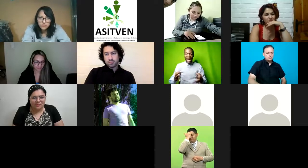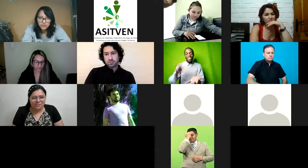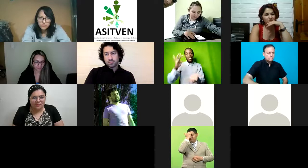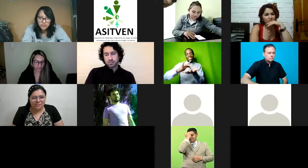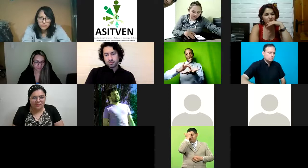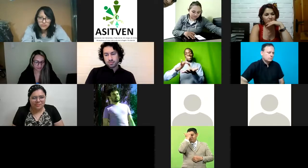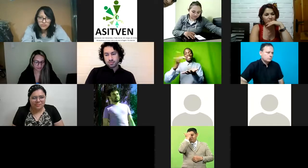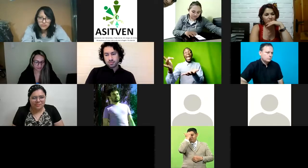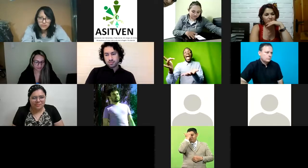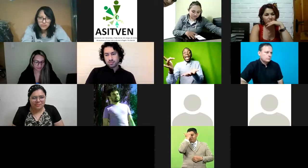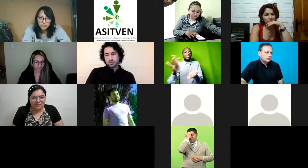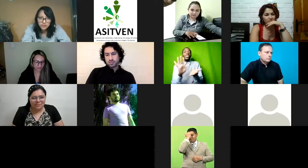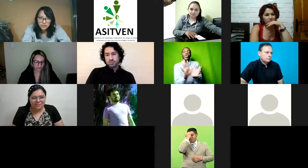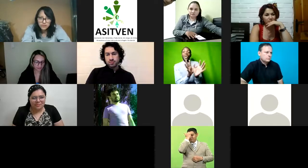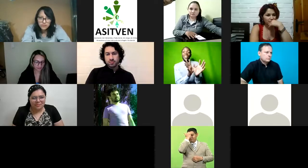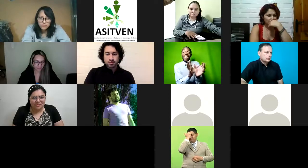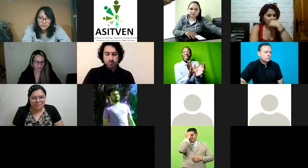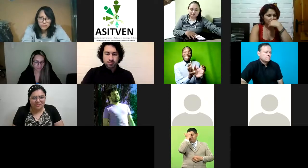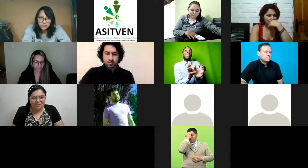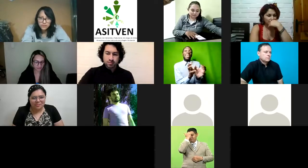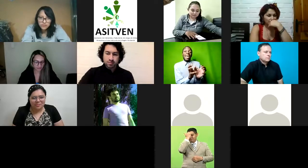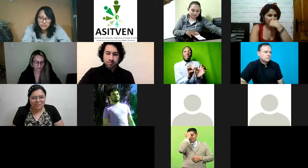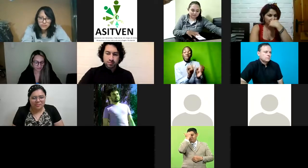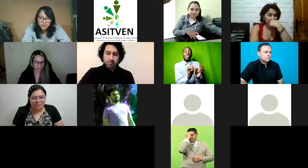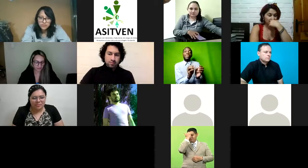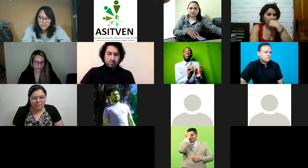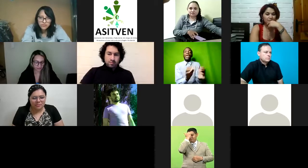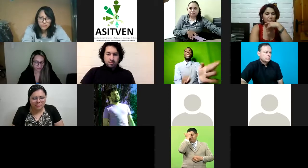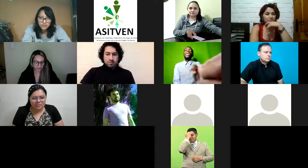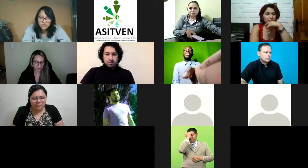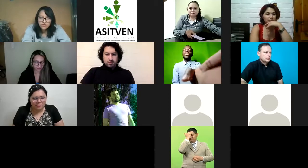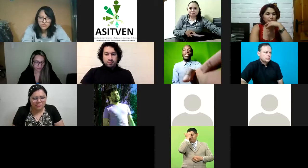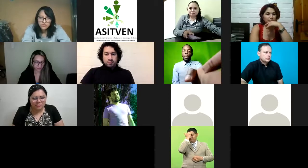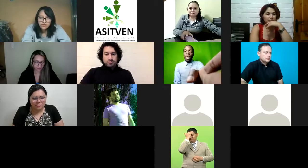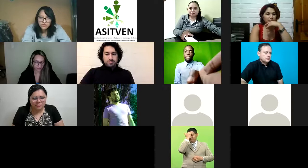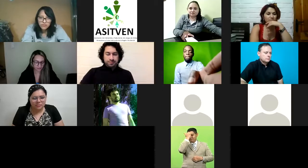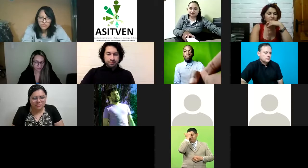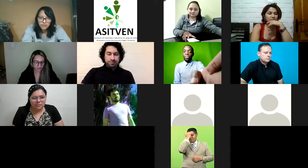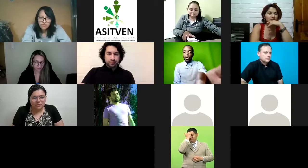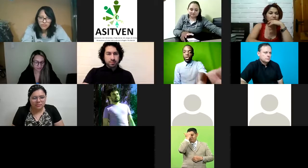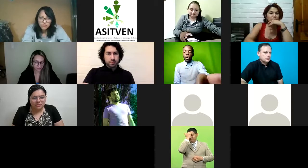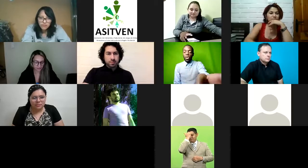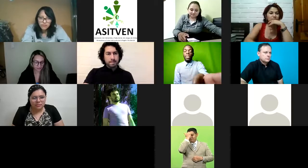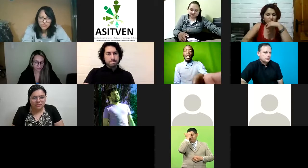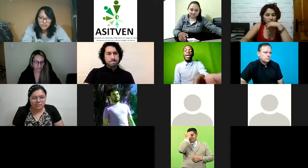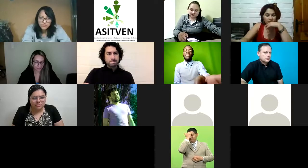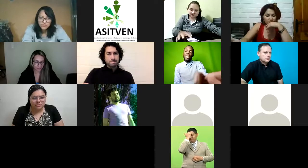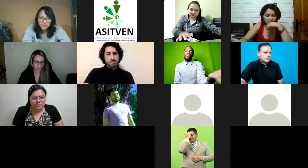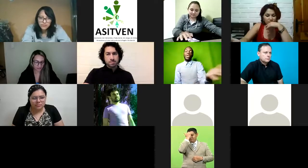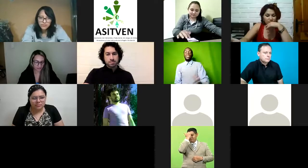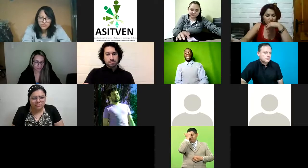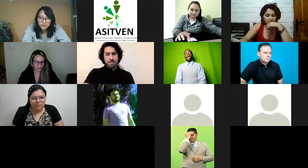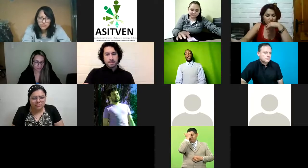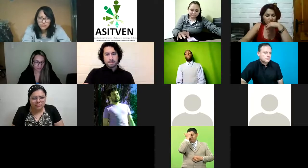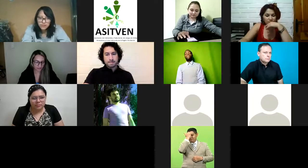mexicana es así. Entonces, como es de lengua de señas mexicana muy particular, no se toma, no, para referir,